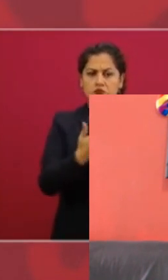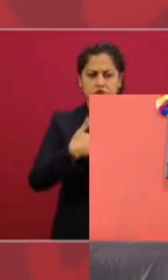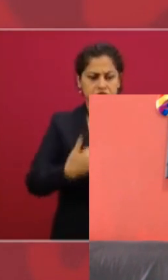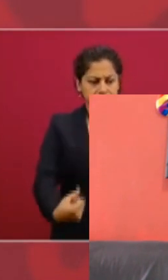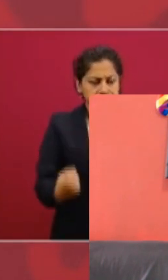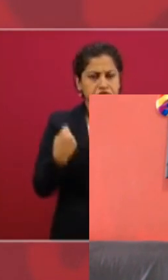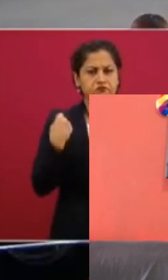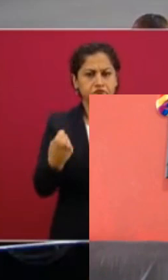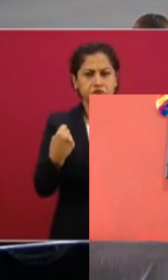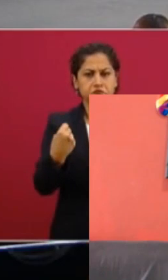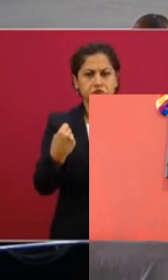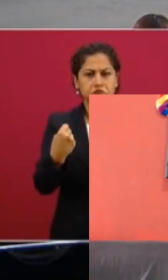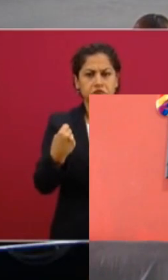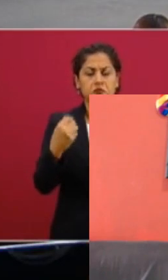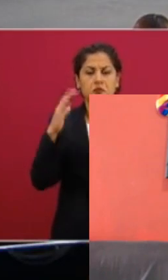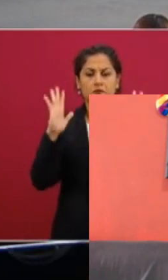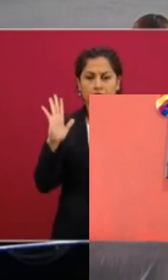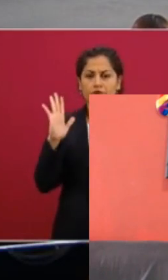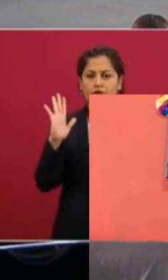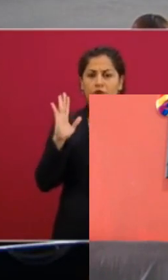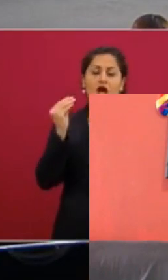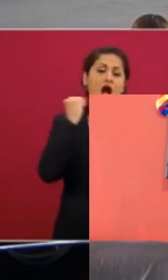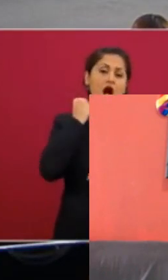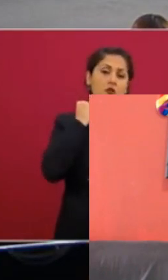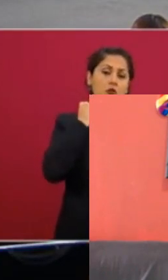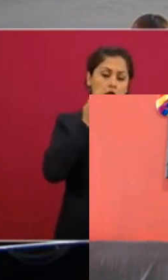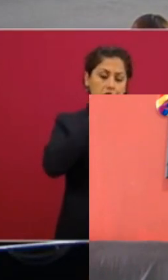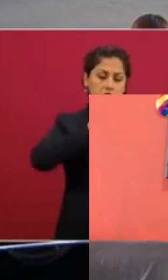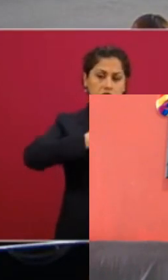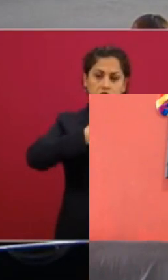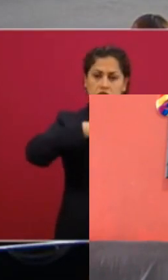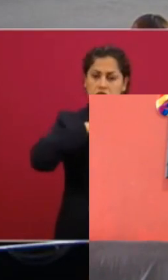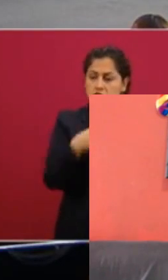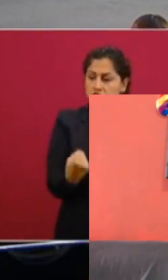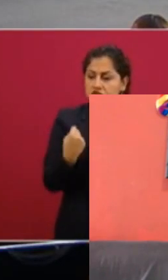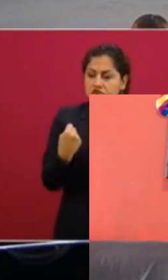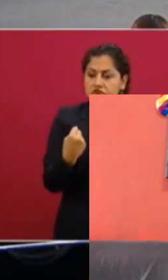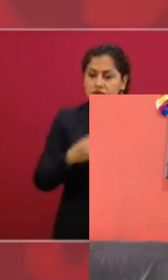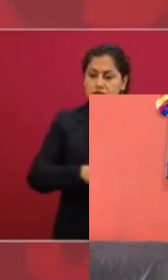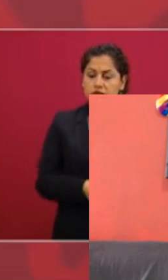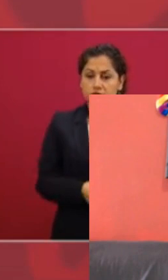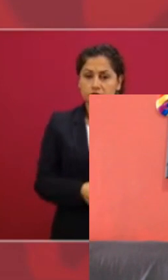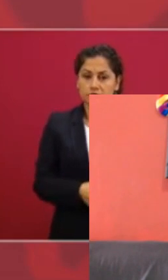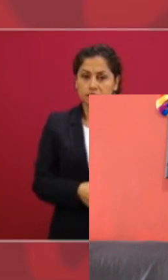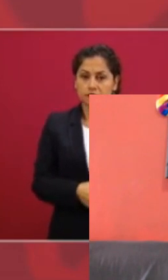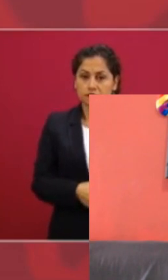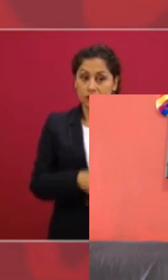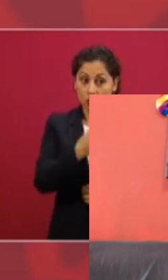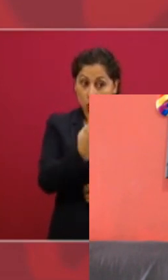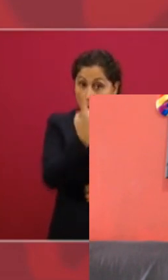nos dicen nuestros abogados que estamos muy fuertes y no se atrevió a